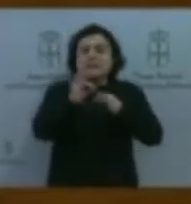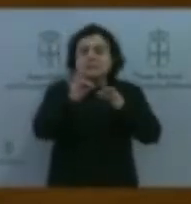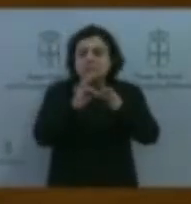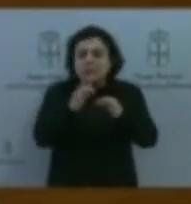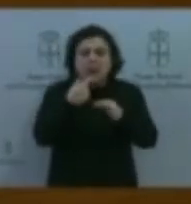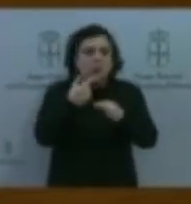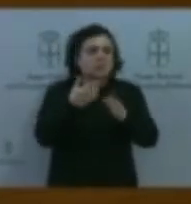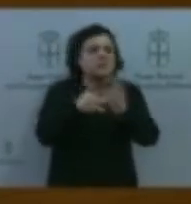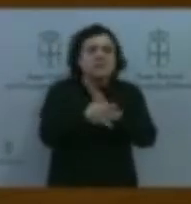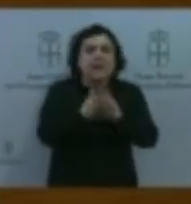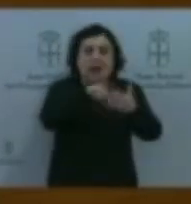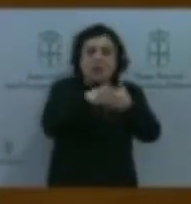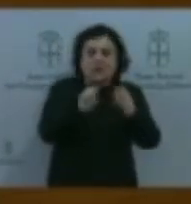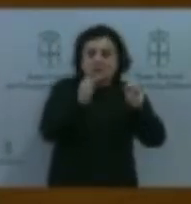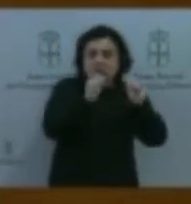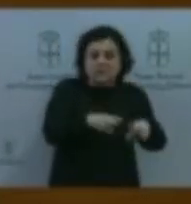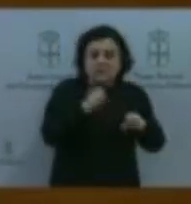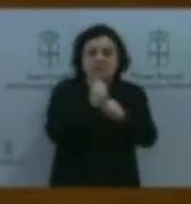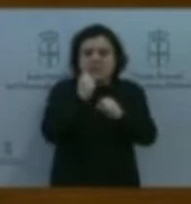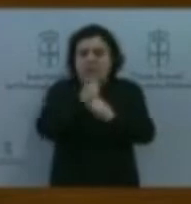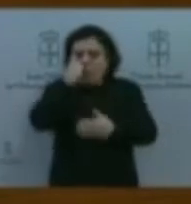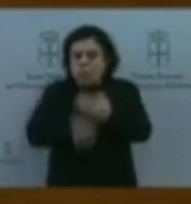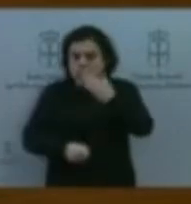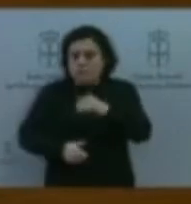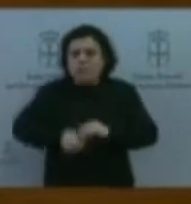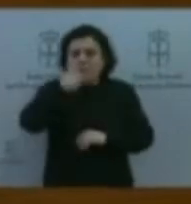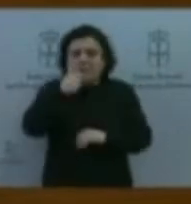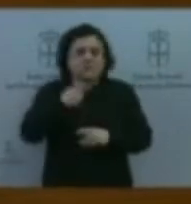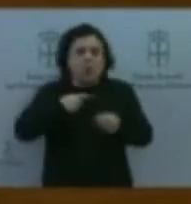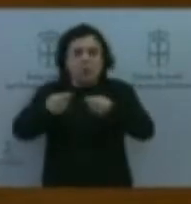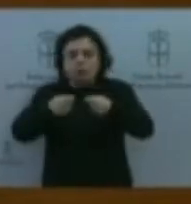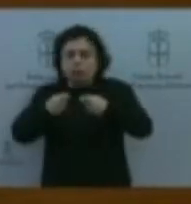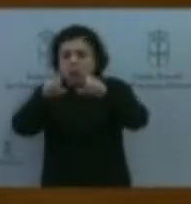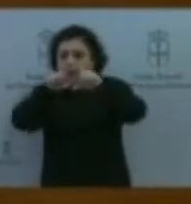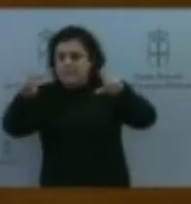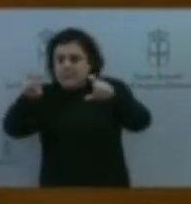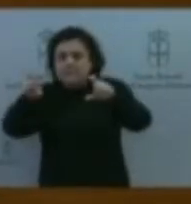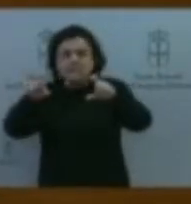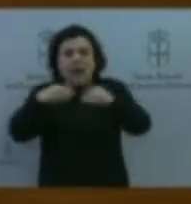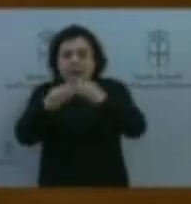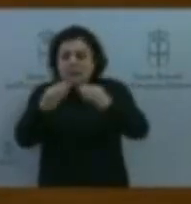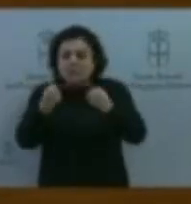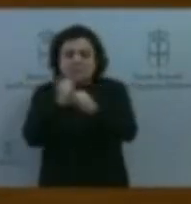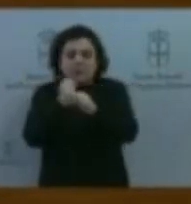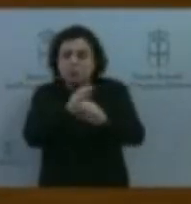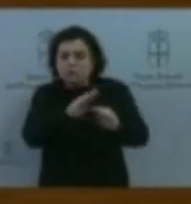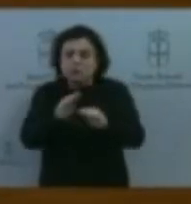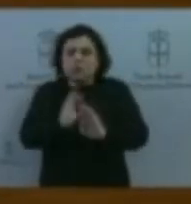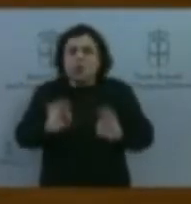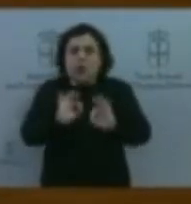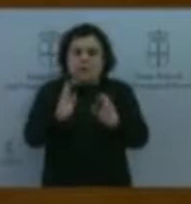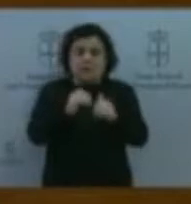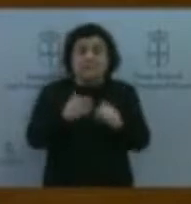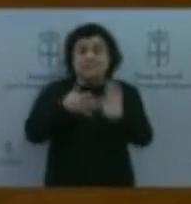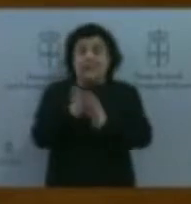intensamente, no hay control de la empresa sobre lo que está haciendo sobre los trabajadores, y eso puede empeorar la salud. Puede empeorar en muchos aspectos la